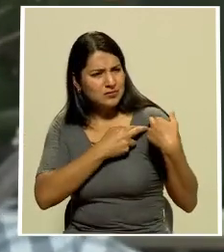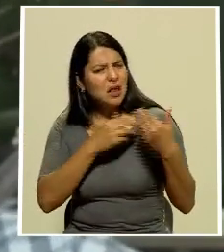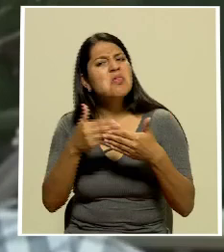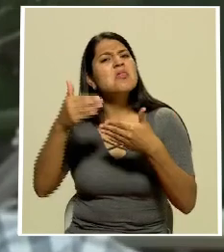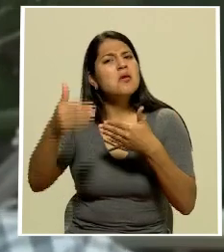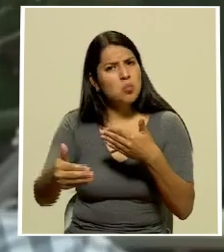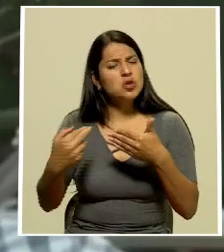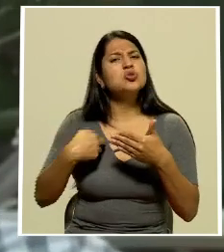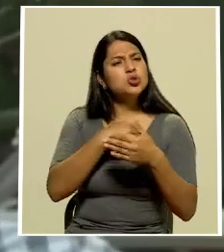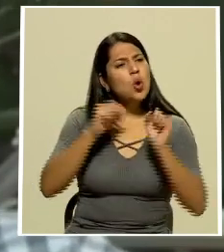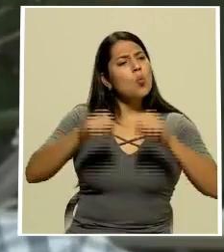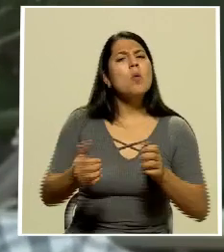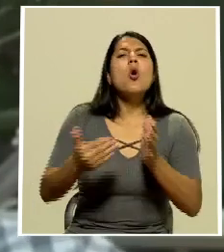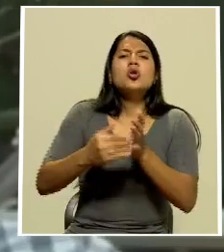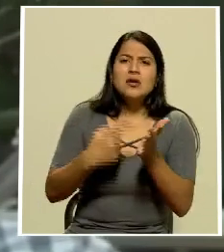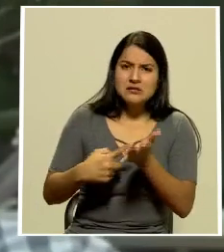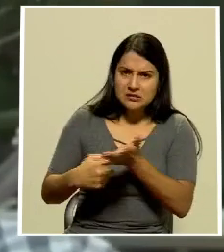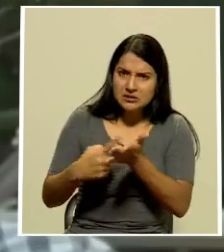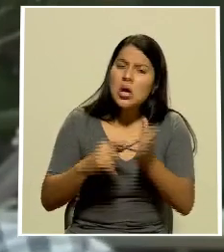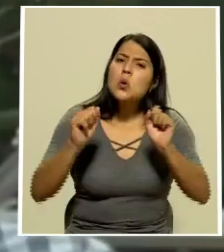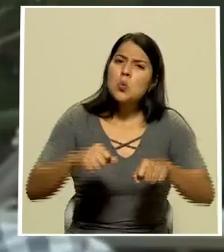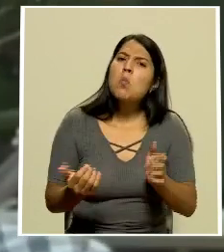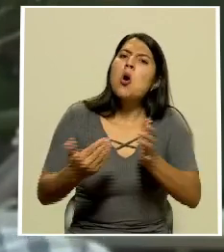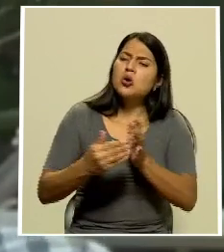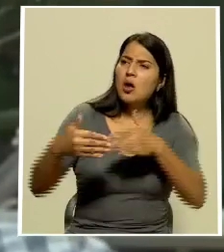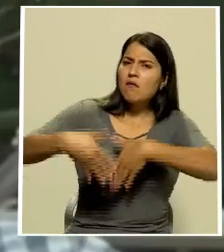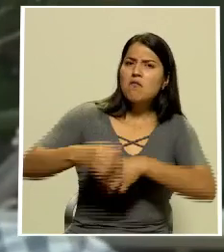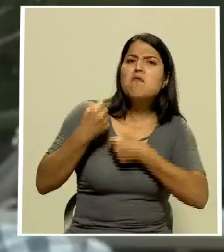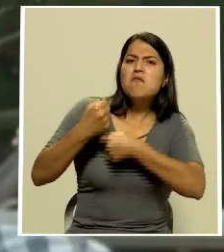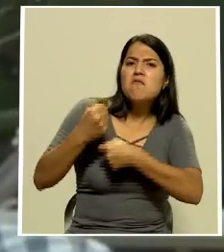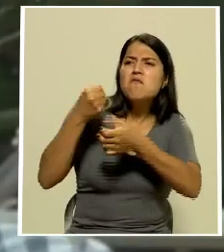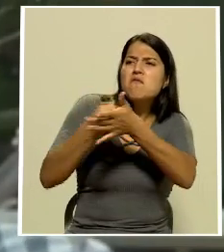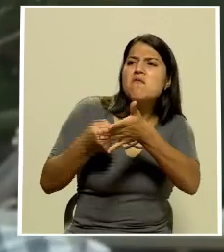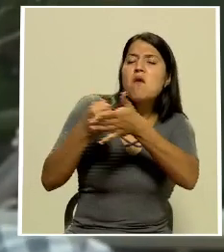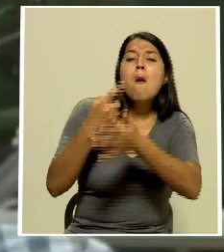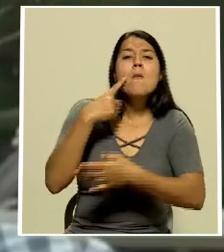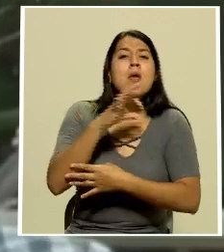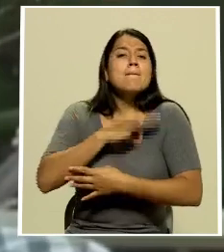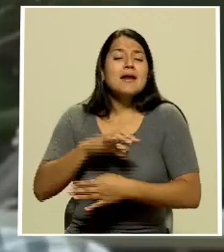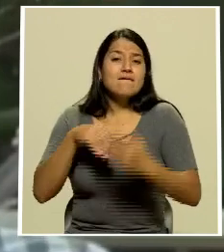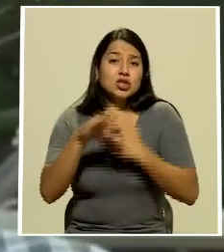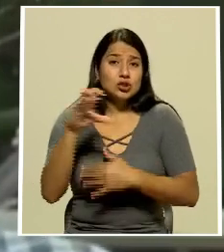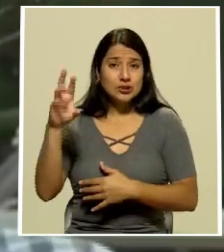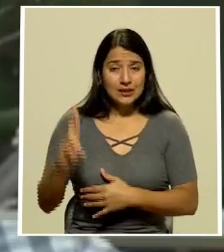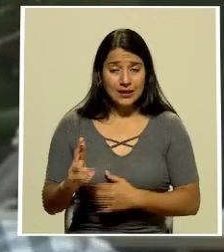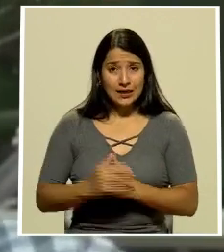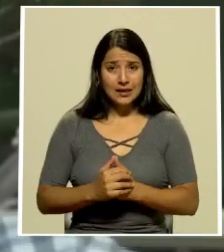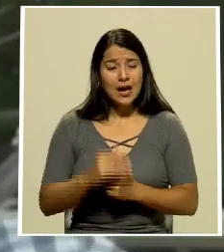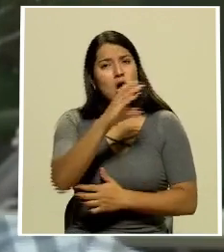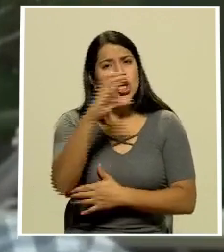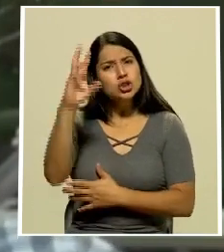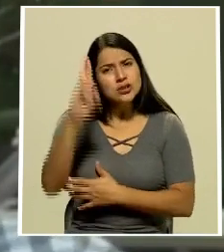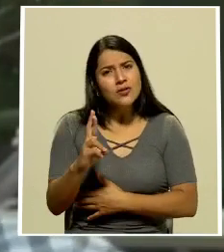de nuevas discusiones y de volver a alzar nuestras banderas de lucha por el bienestar de Costa Rica. Costa